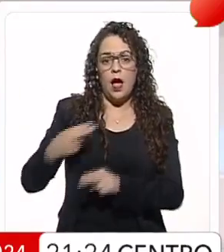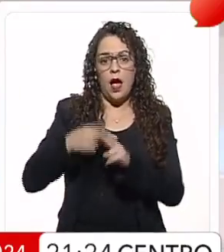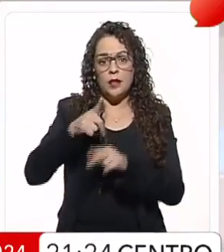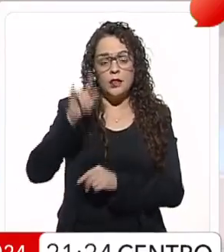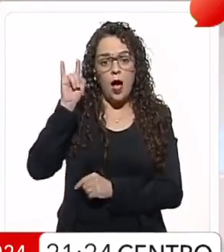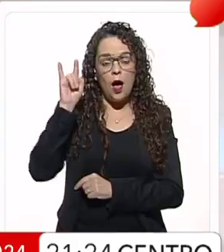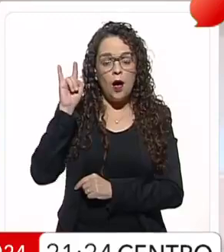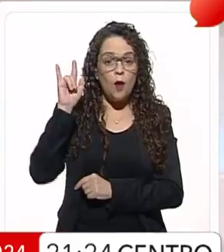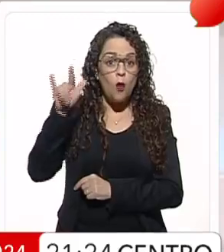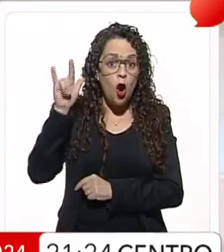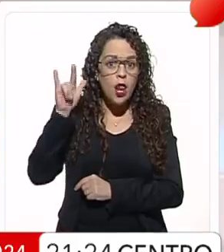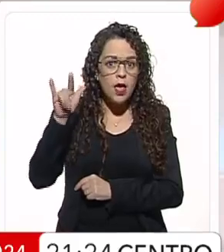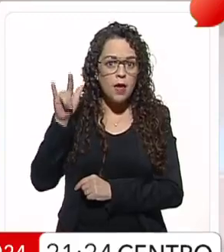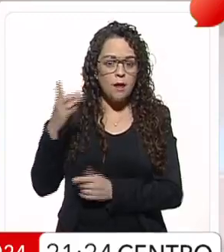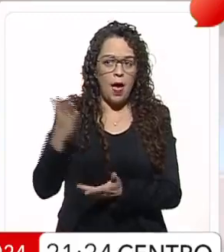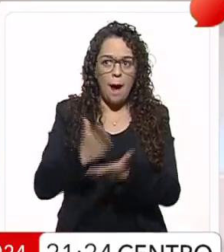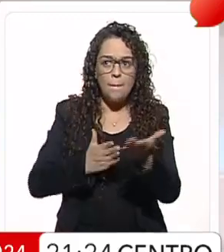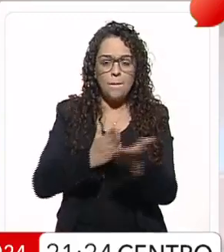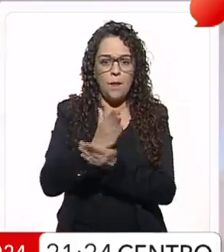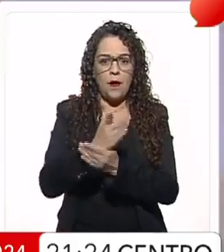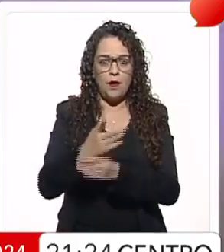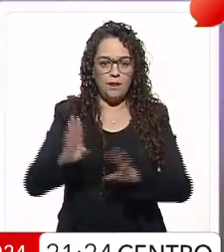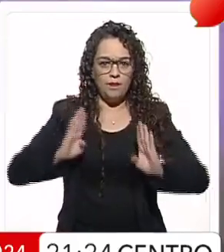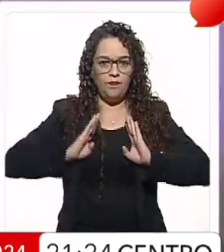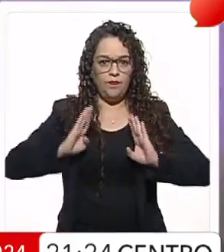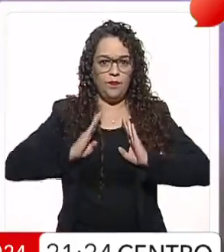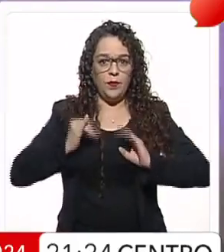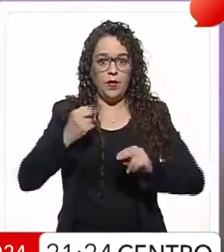a la polémica del día en París.